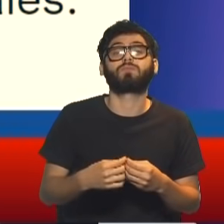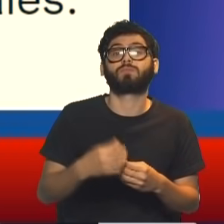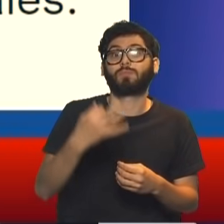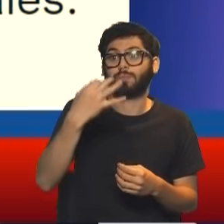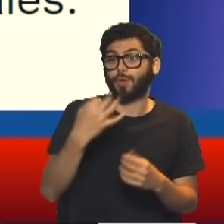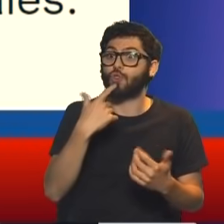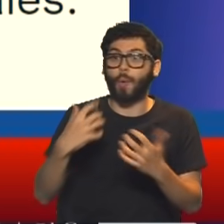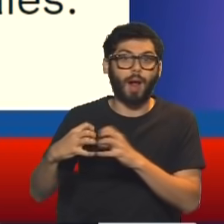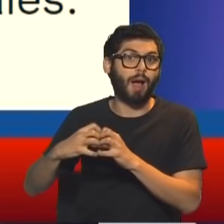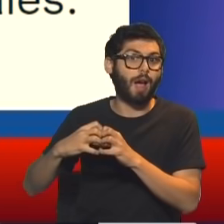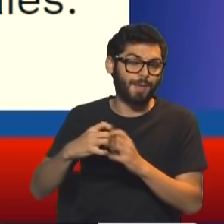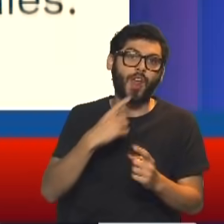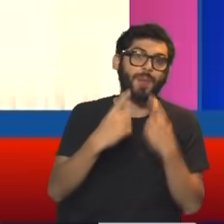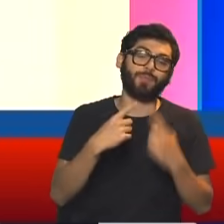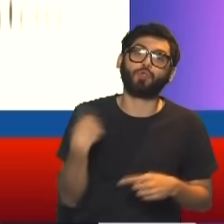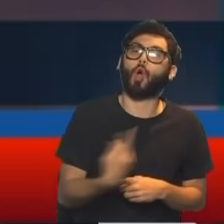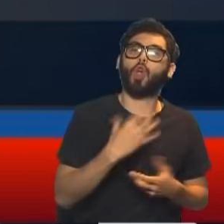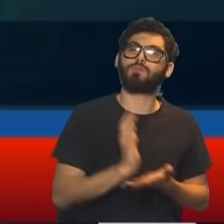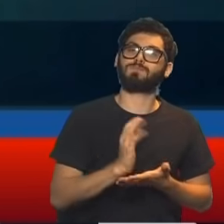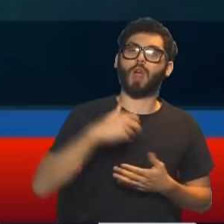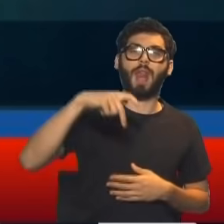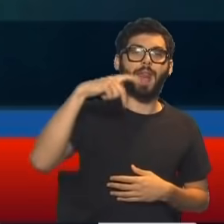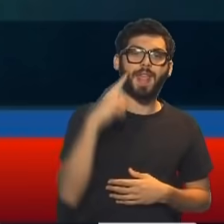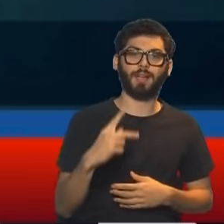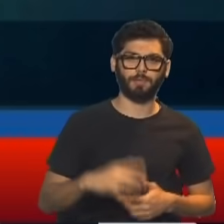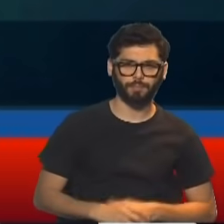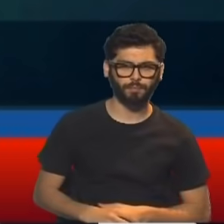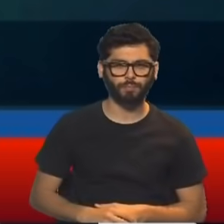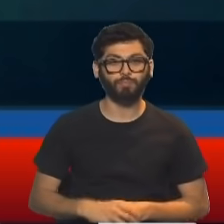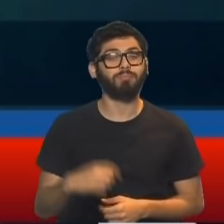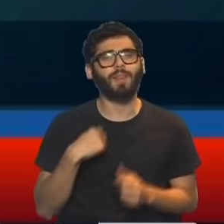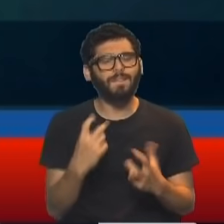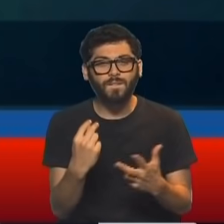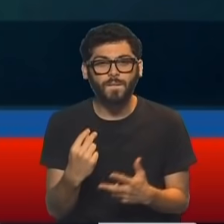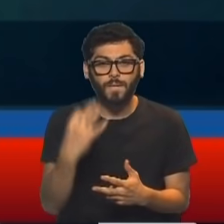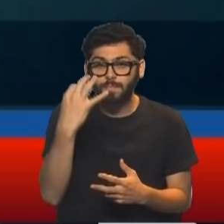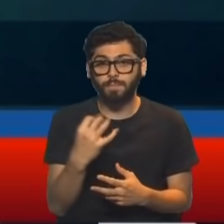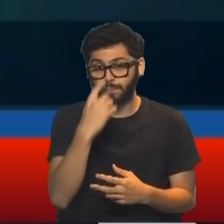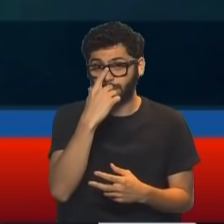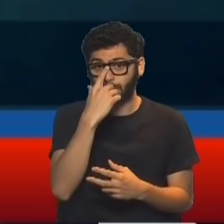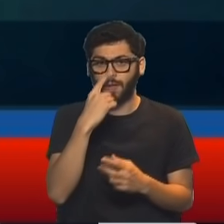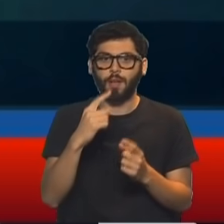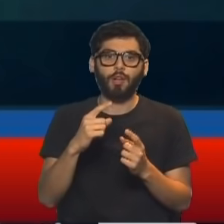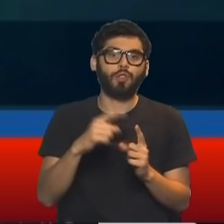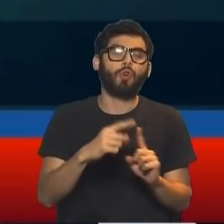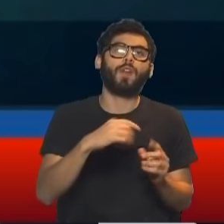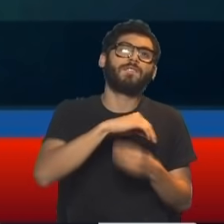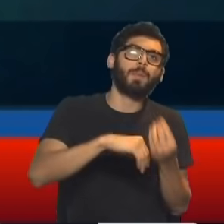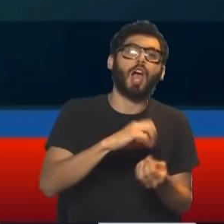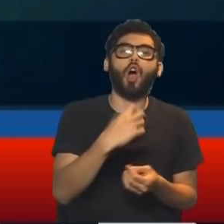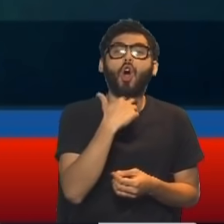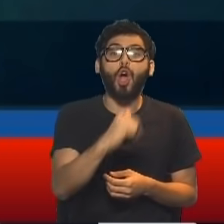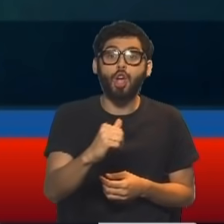este debate. Todos somos Nick. Lo que te puedo decir es que cualquier referencia directa o indirecta a los hijos o a los